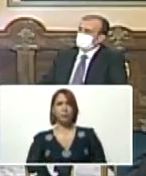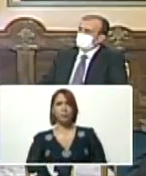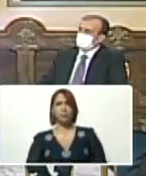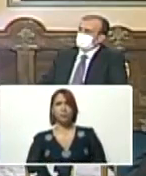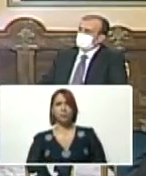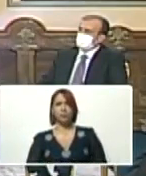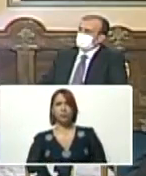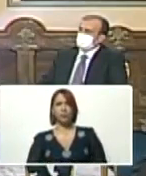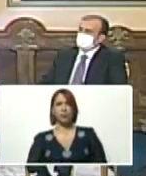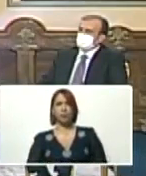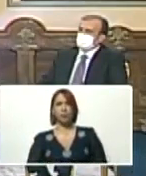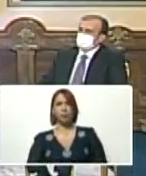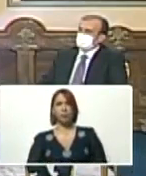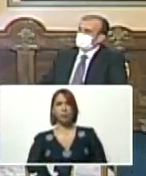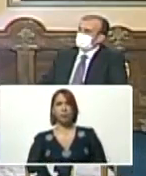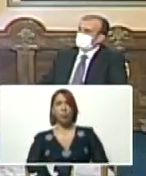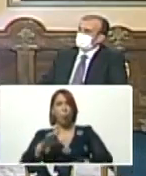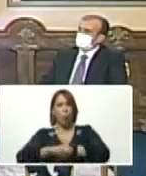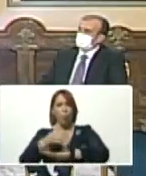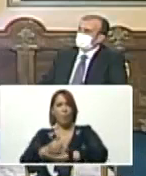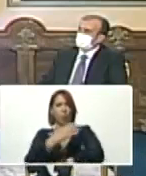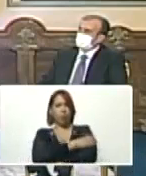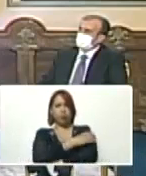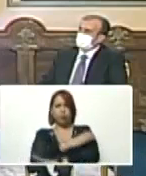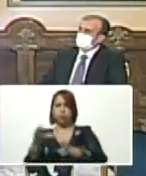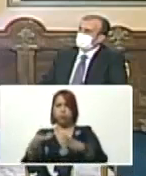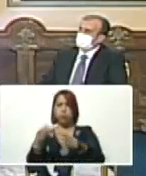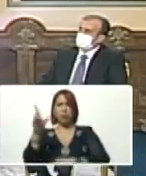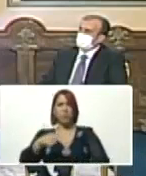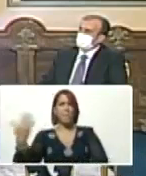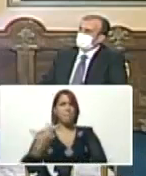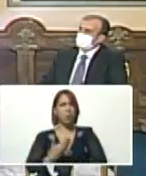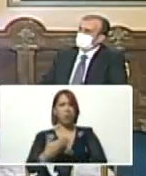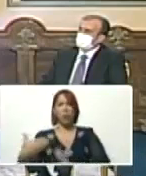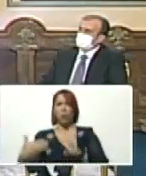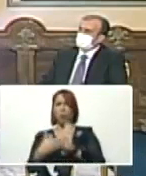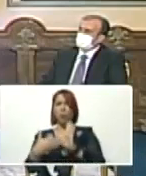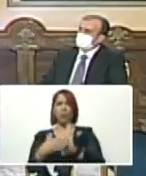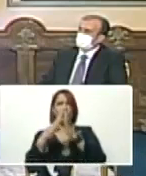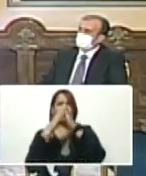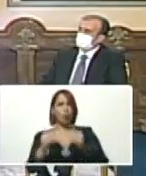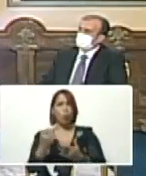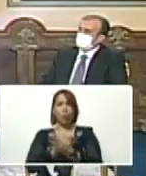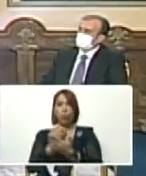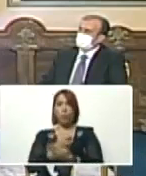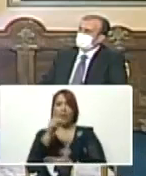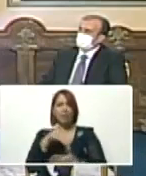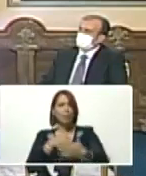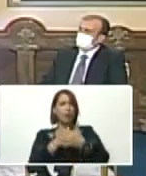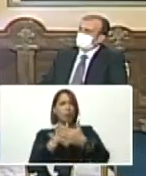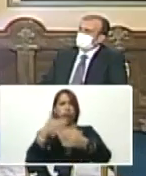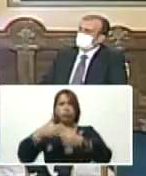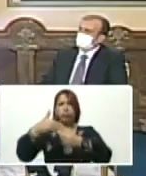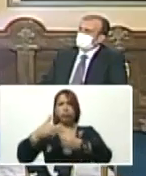actores políticos de la ultraderecha, sanciones criminales contra toda la economía, contra PDVSA,